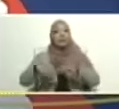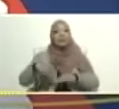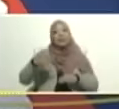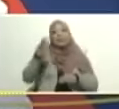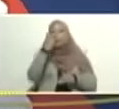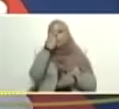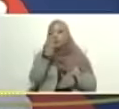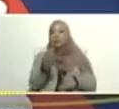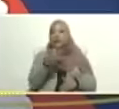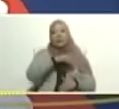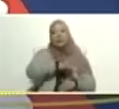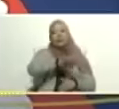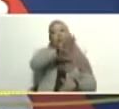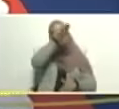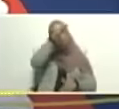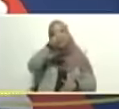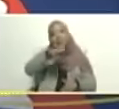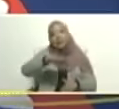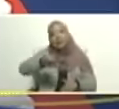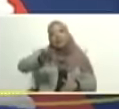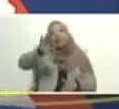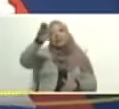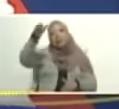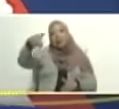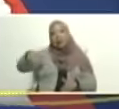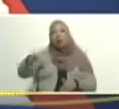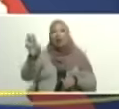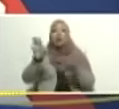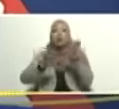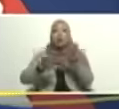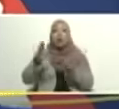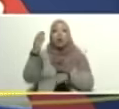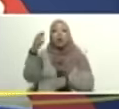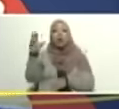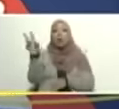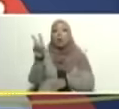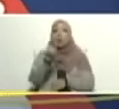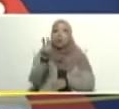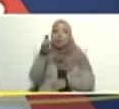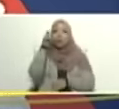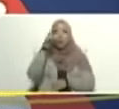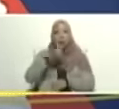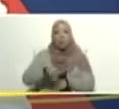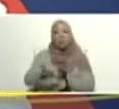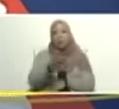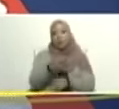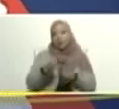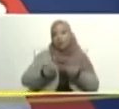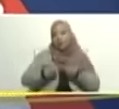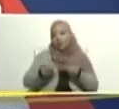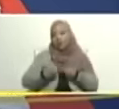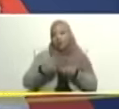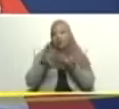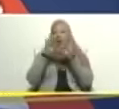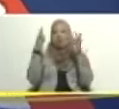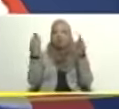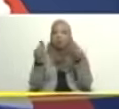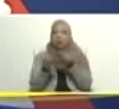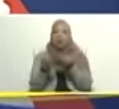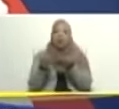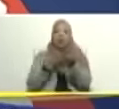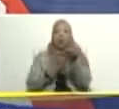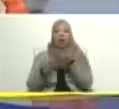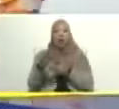montañas, para que la migración colombo-venezolana, venezolana-colombiana, venga a ver sus familias, vayan a ver a su